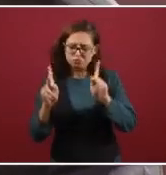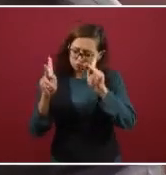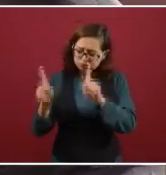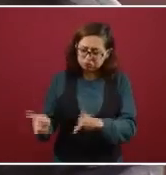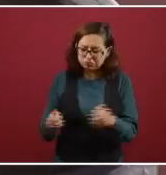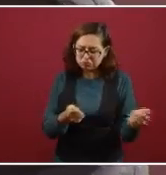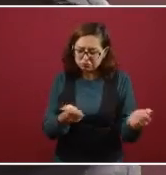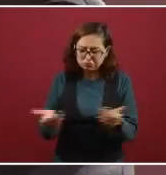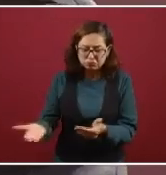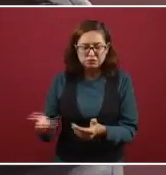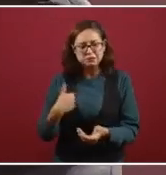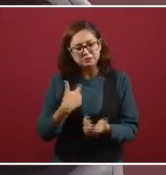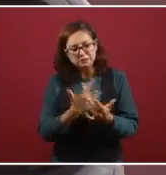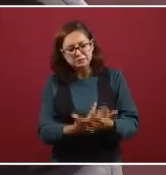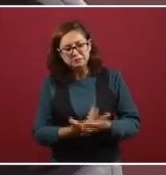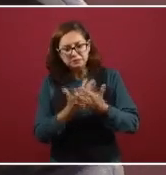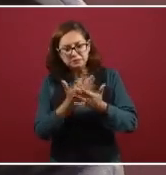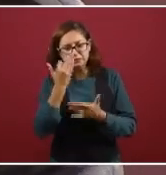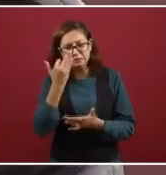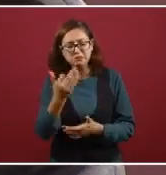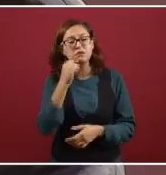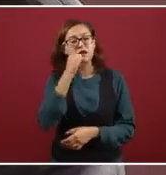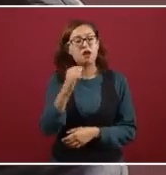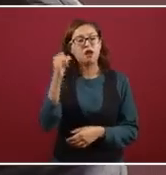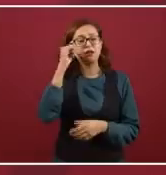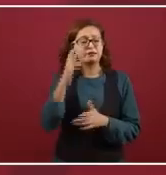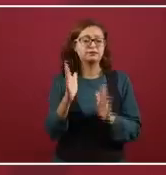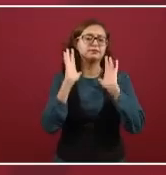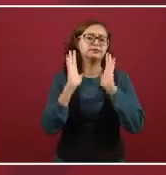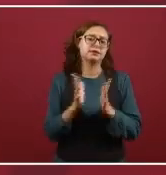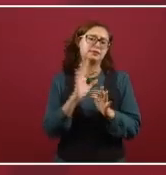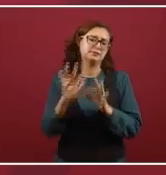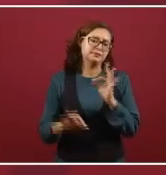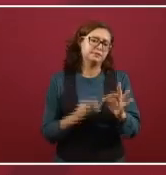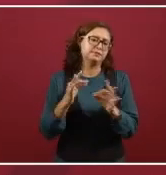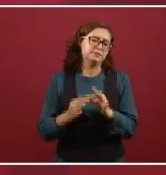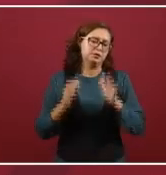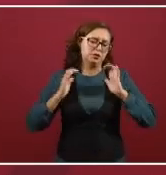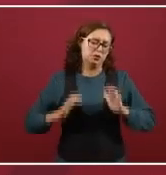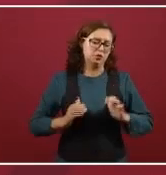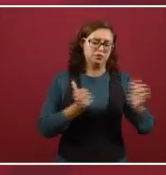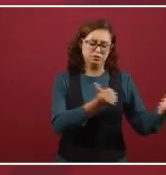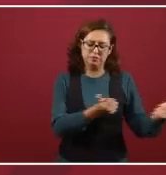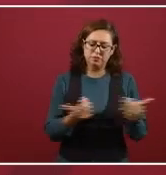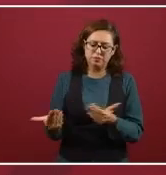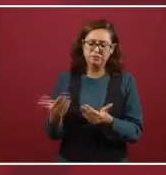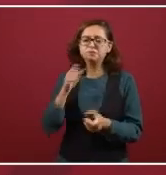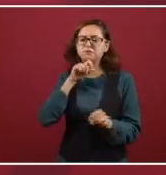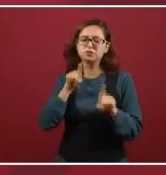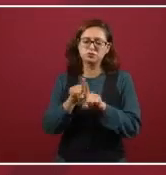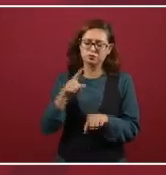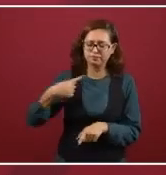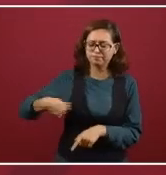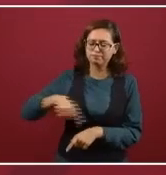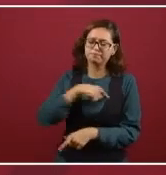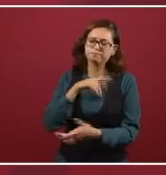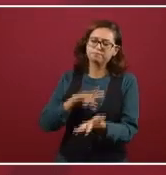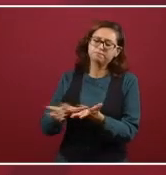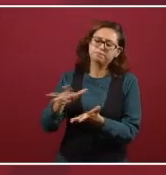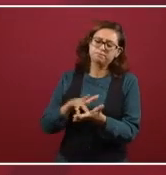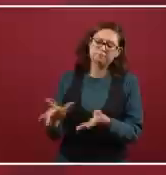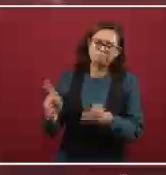El día de ayer se liberaron los cuerpos y tenemos ya el apoyo de los servicios funerarios.